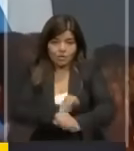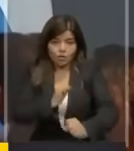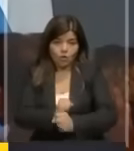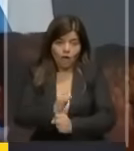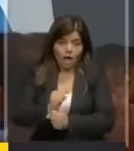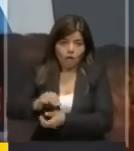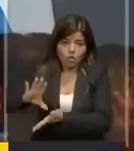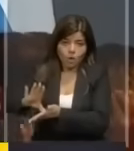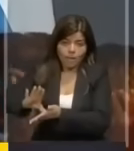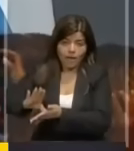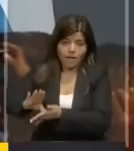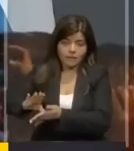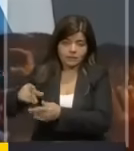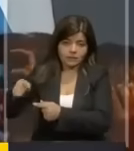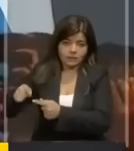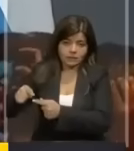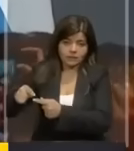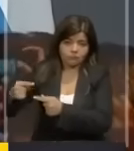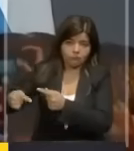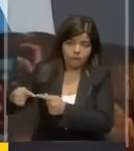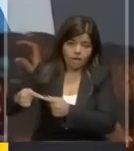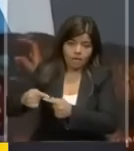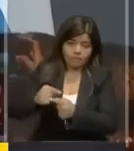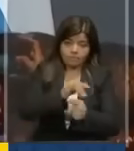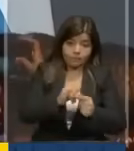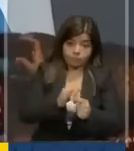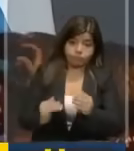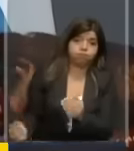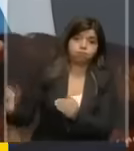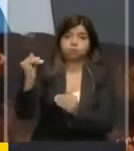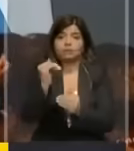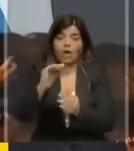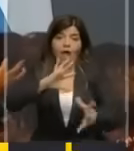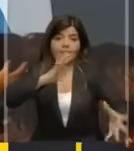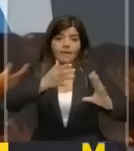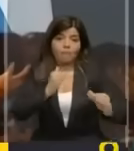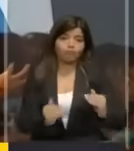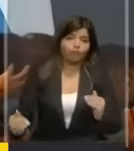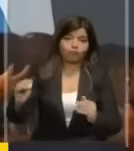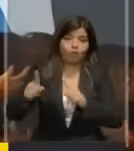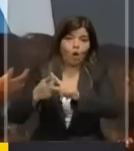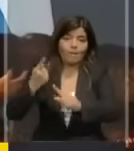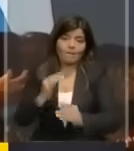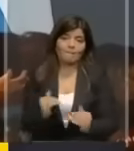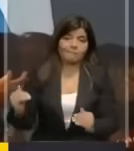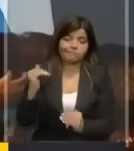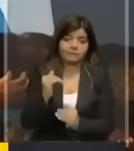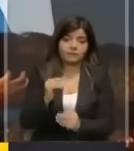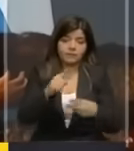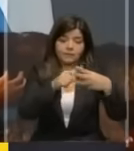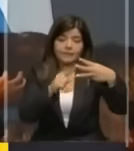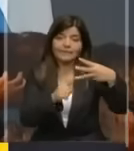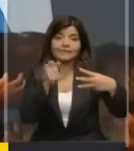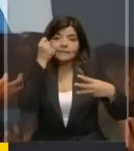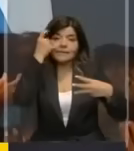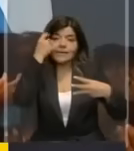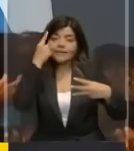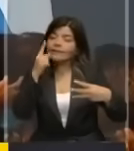bárbaros pasáramos a ser la primer potencia mundial. Esas ideas se basan en 3 premisas muy